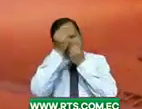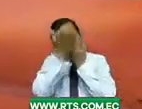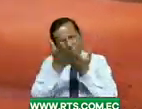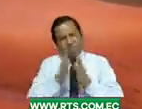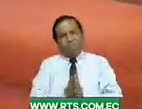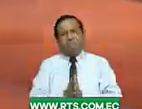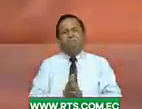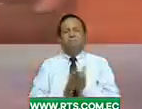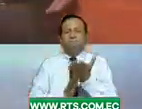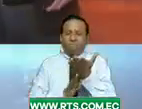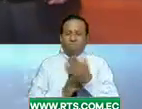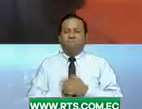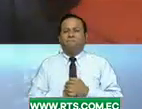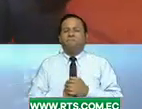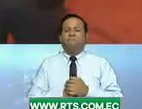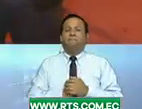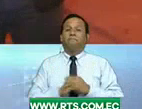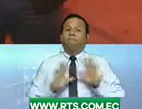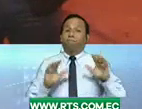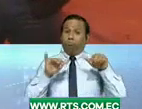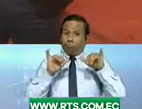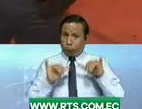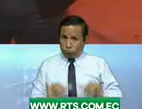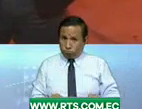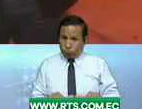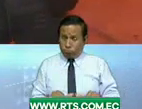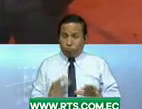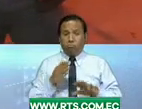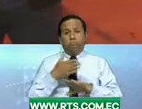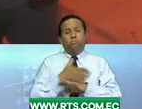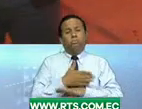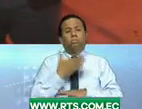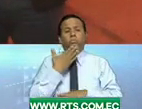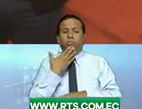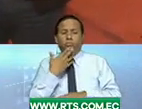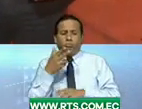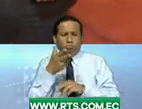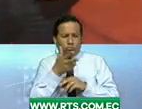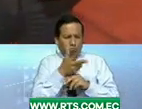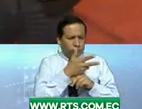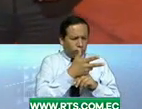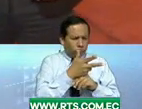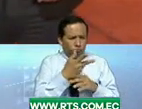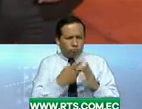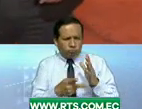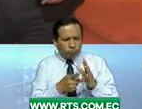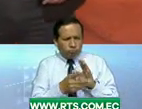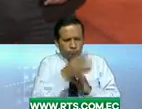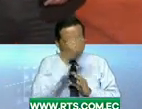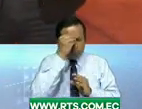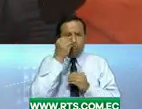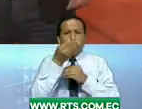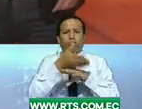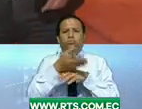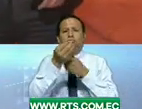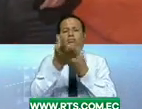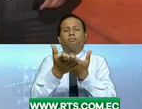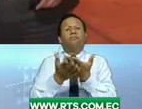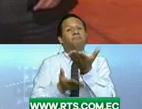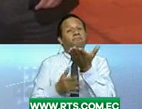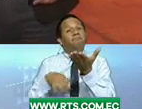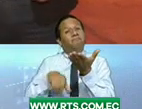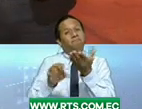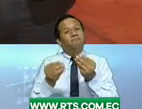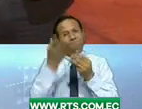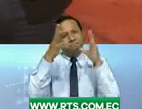Ana y amigos televidentes. Nosotros igual nos mantendremos aquí para seguir dando información respecto a estos hechos violentos. ¿Tienes más información?